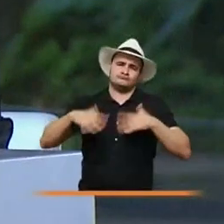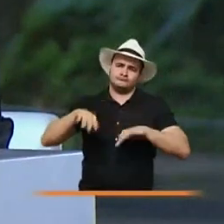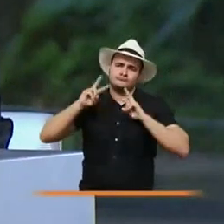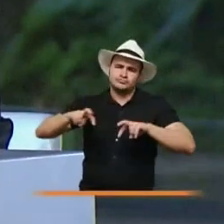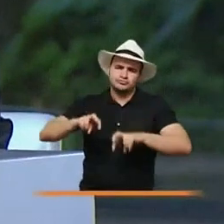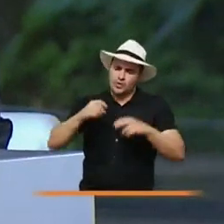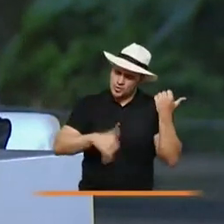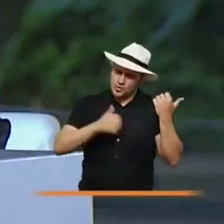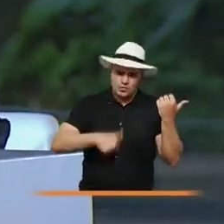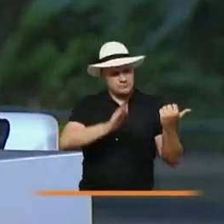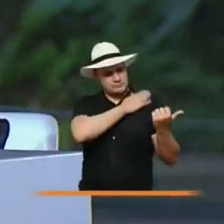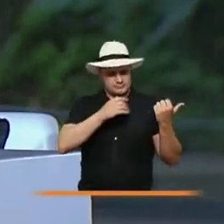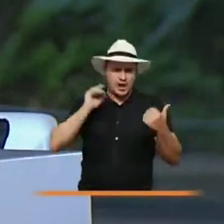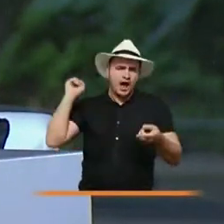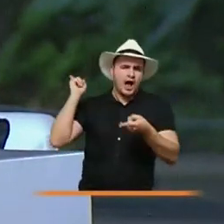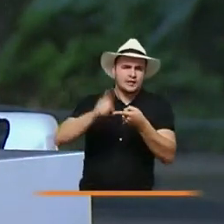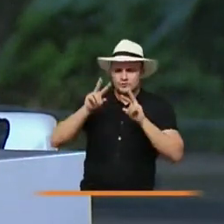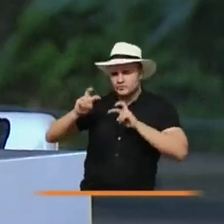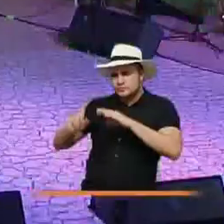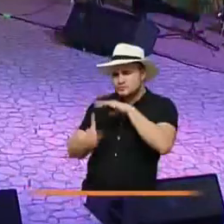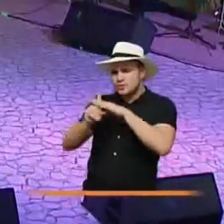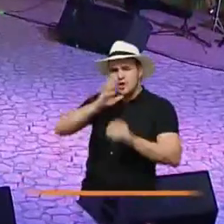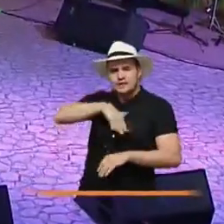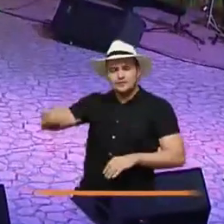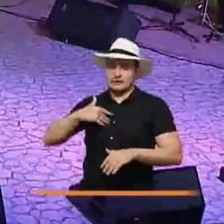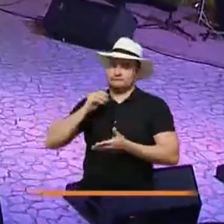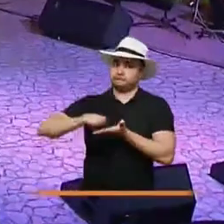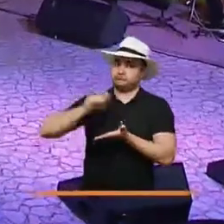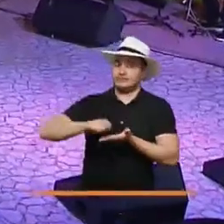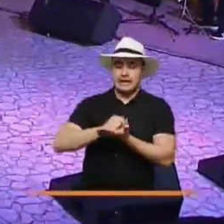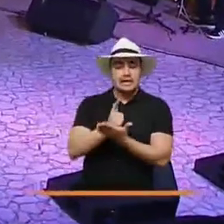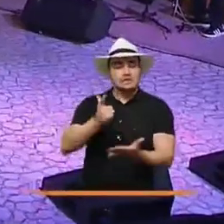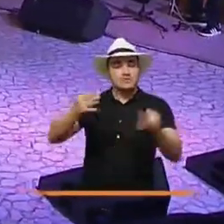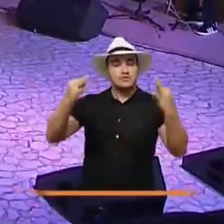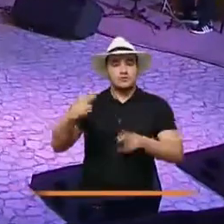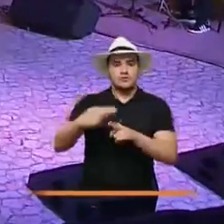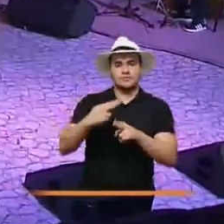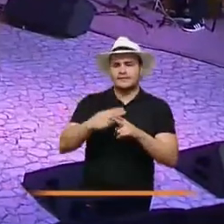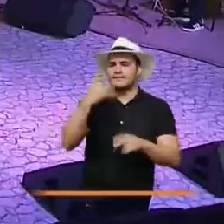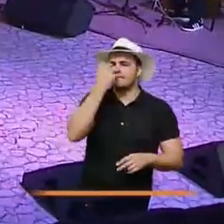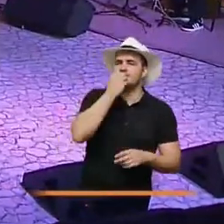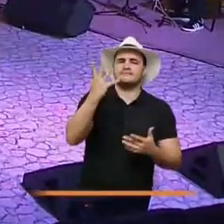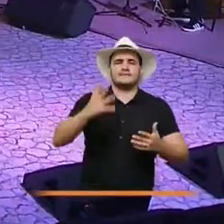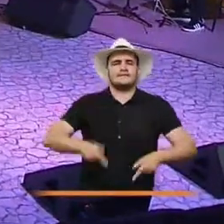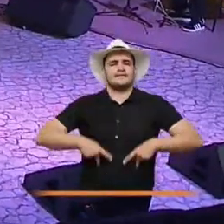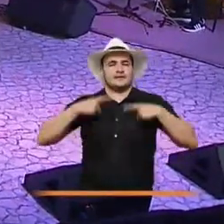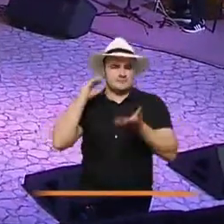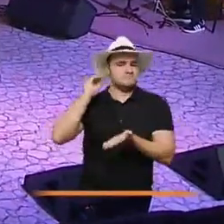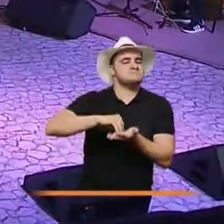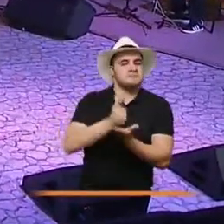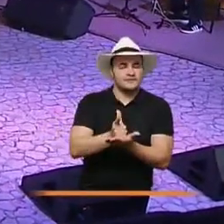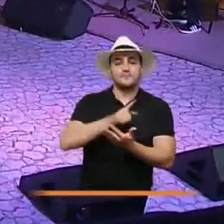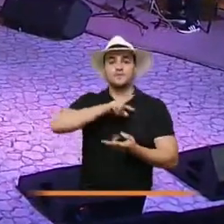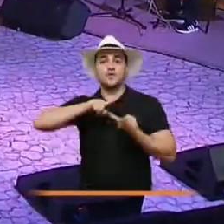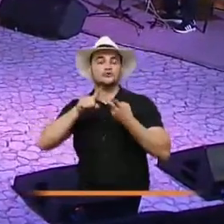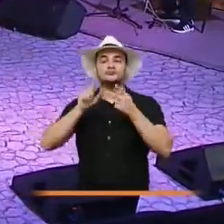orígenes y transformación de las costumbres antioqueñas es autor del libro la bella vista villa ha trabajado en las